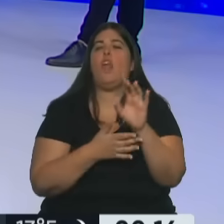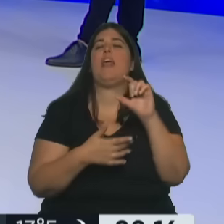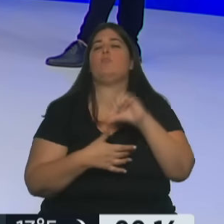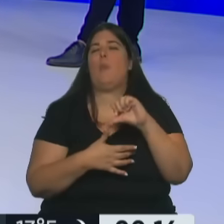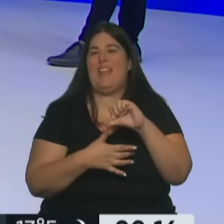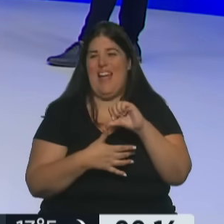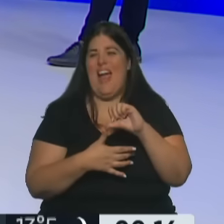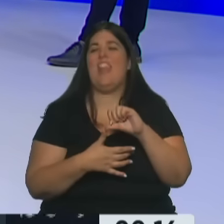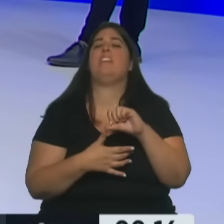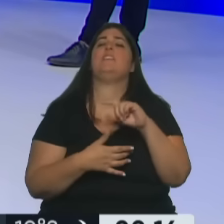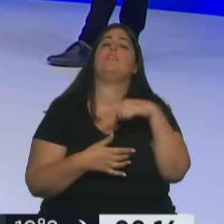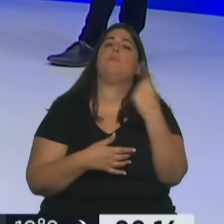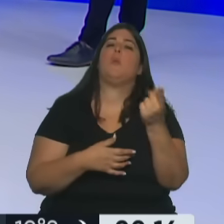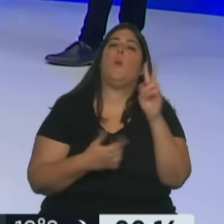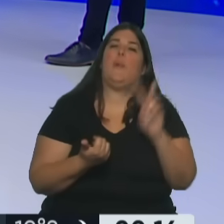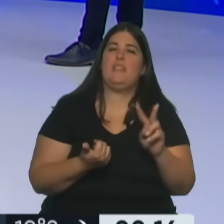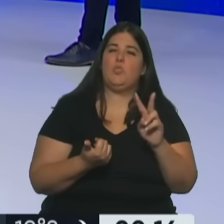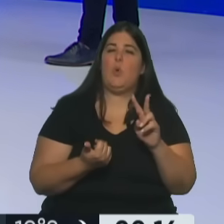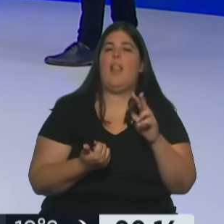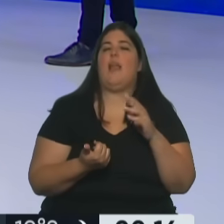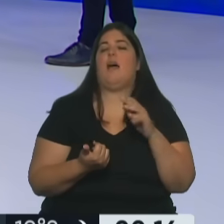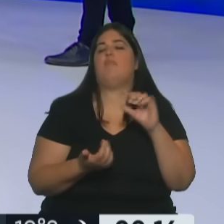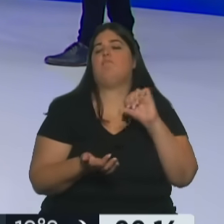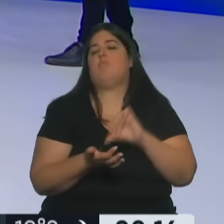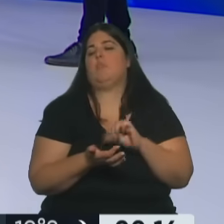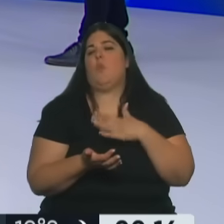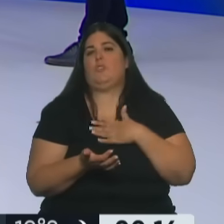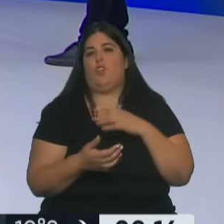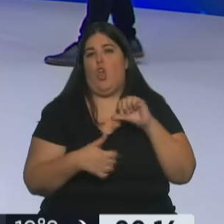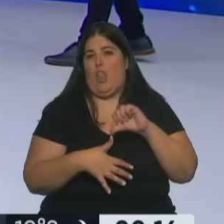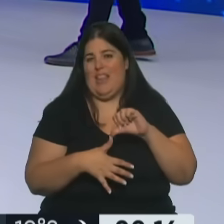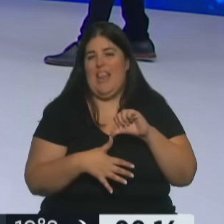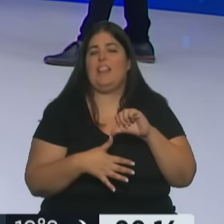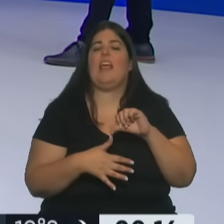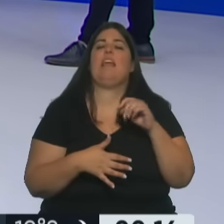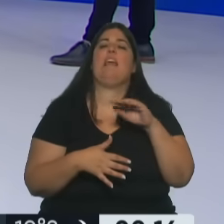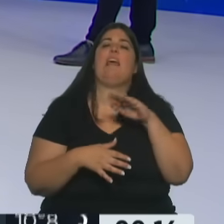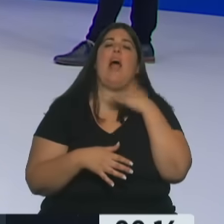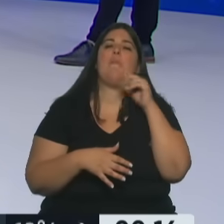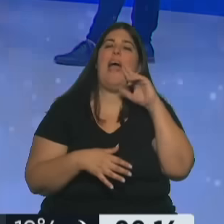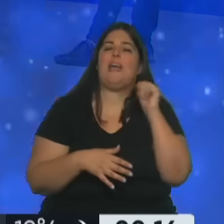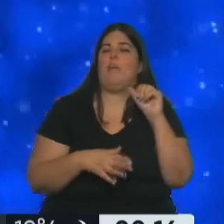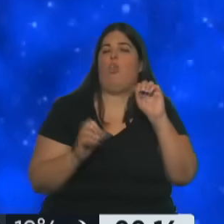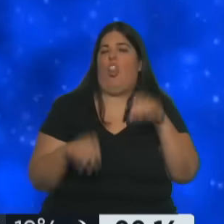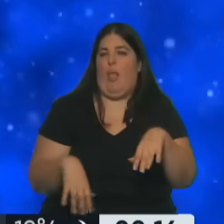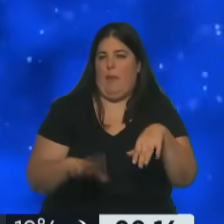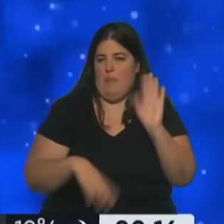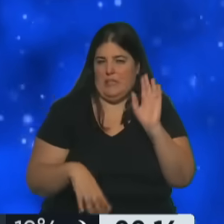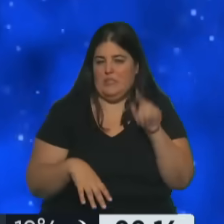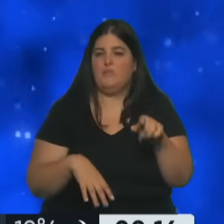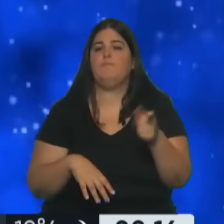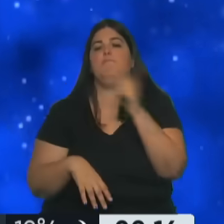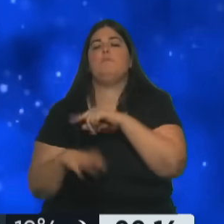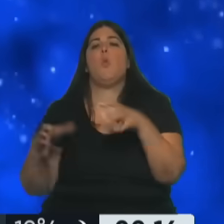Venezuela, el equipo de nuestro continente, y Jamaica, un seleccionado de los más débiles. Nos vamos al C, y acá empieza el